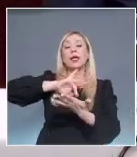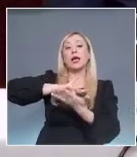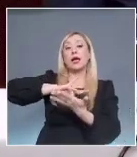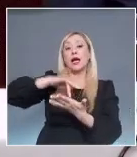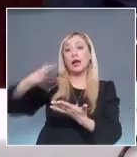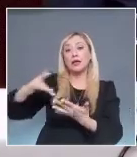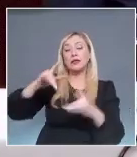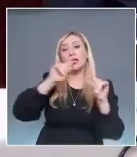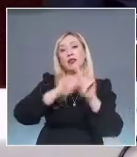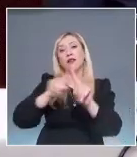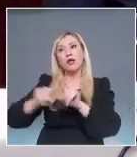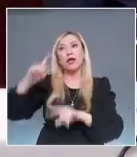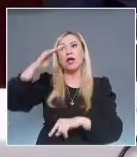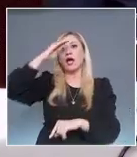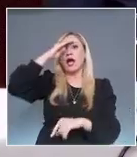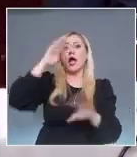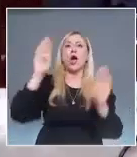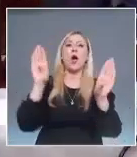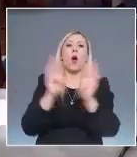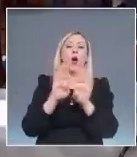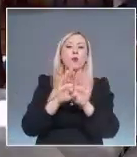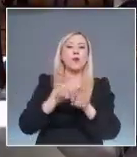políticas institucionales.